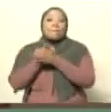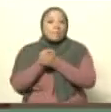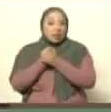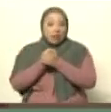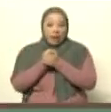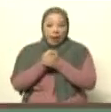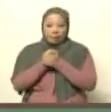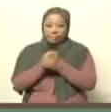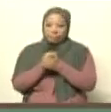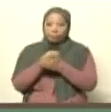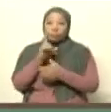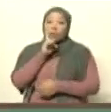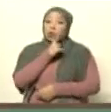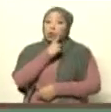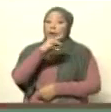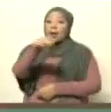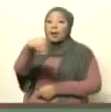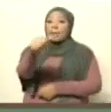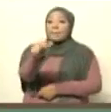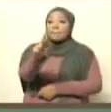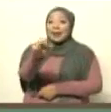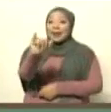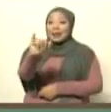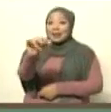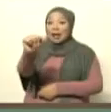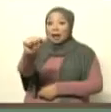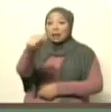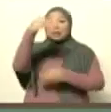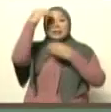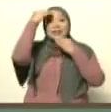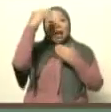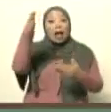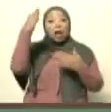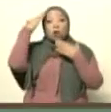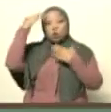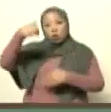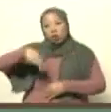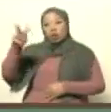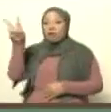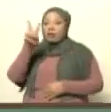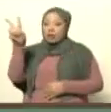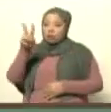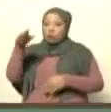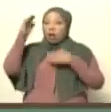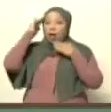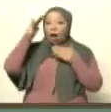Compañero Fabricio Casario, un gran saludo para ti desde aquí, desde Venezuela. Aquí